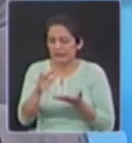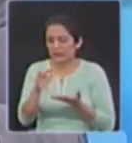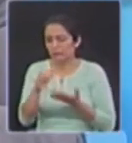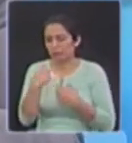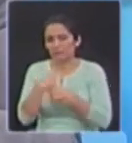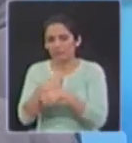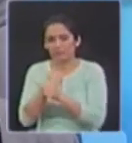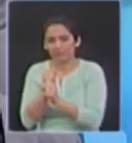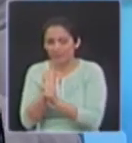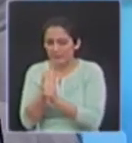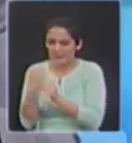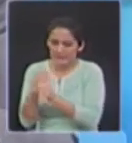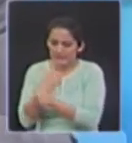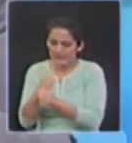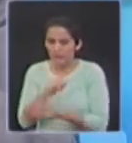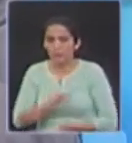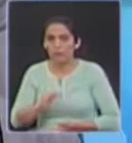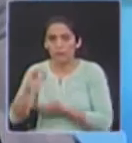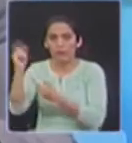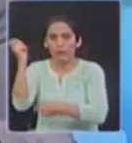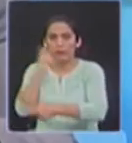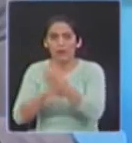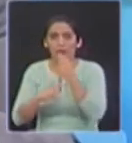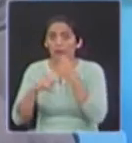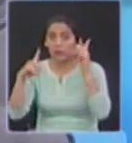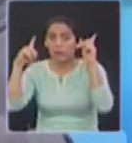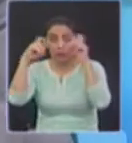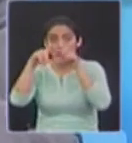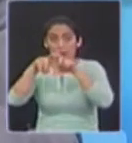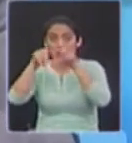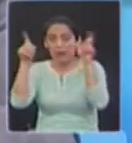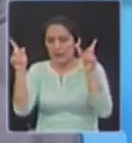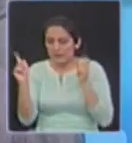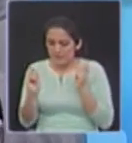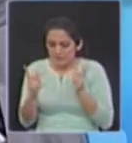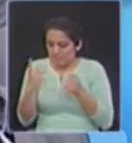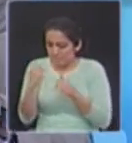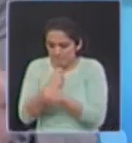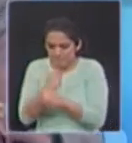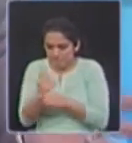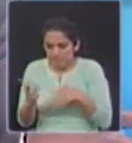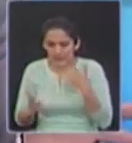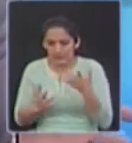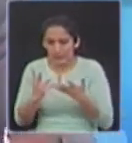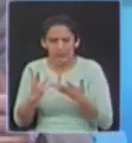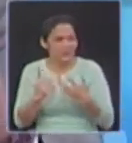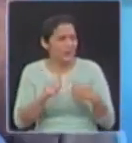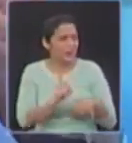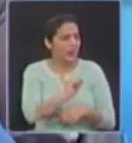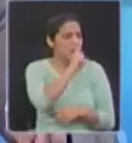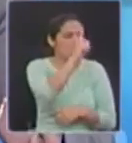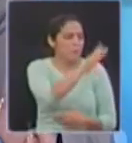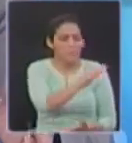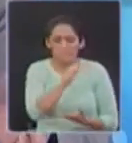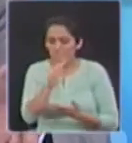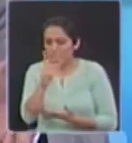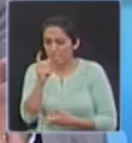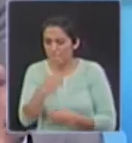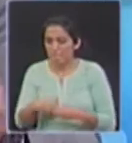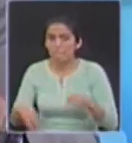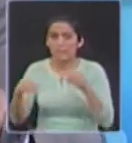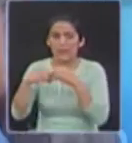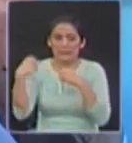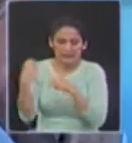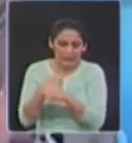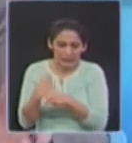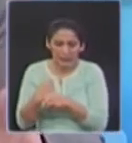costos de producción que el sector productivo no lo puede manejar y pierde mercado eminentemente con países que pueden devaluar una moneda